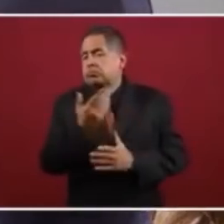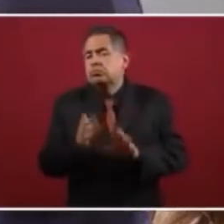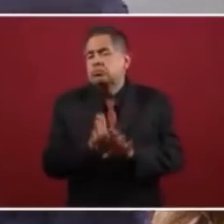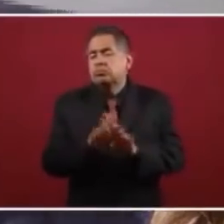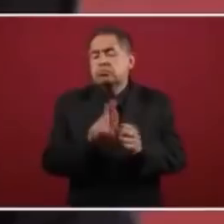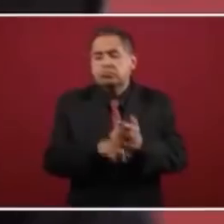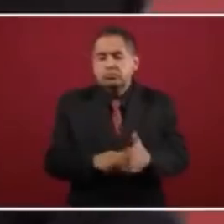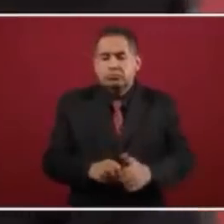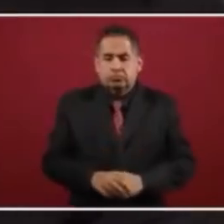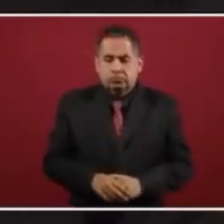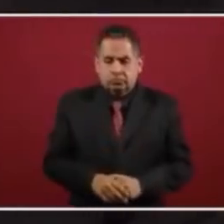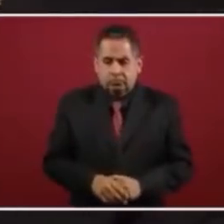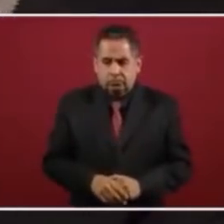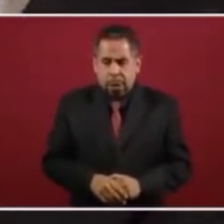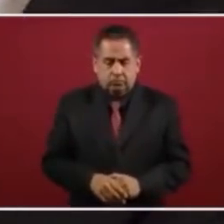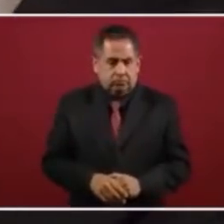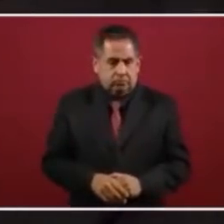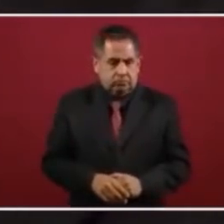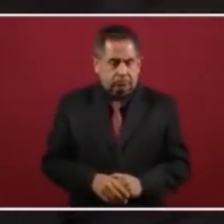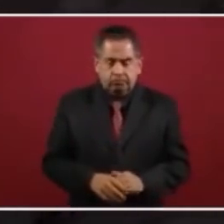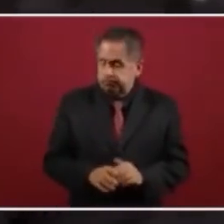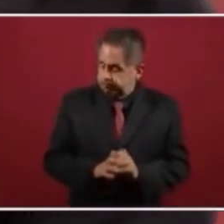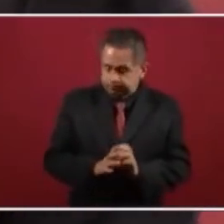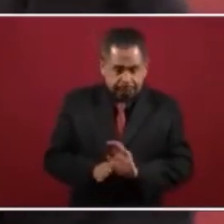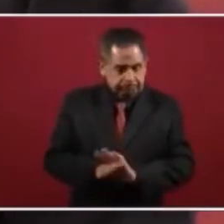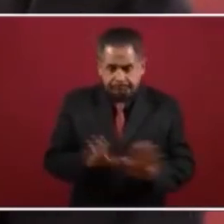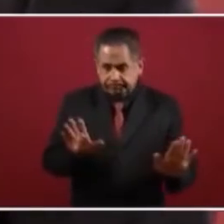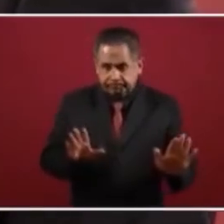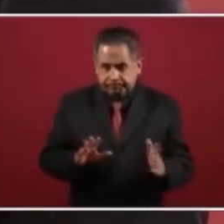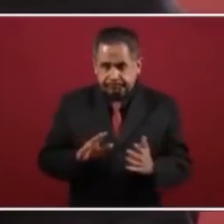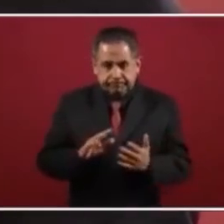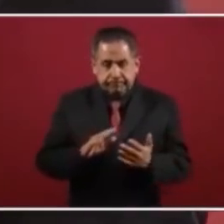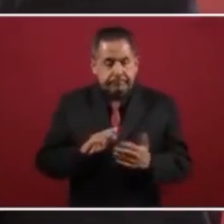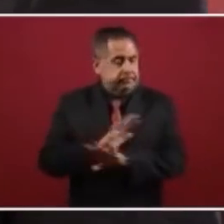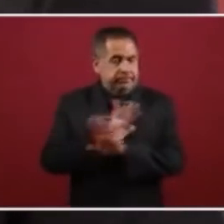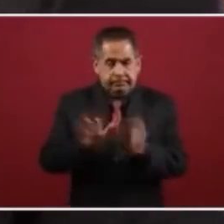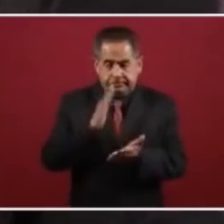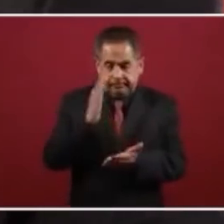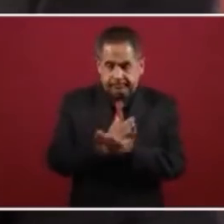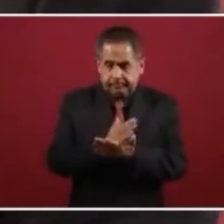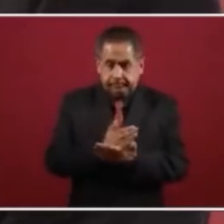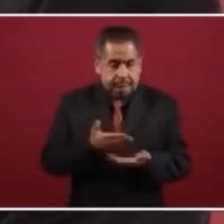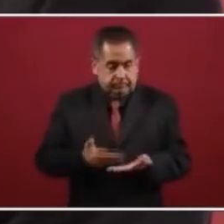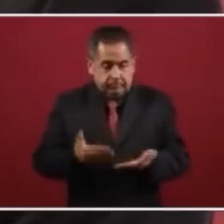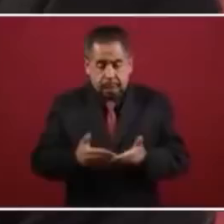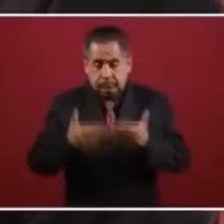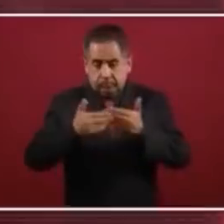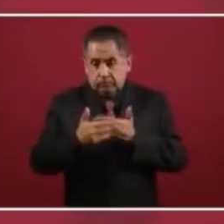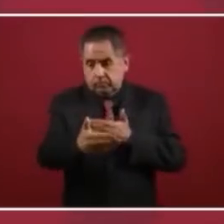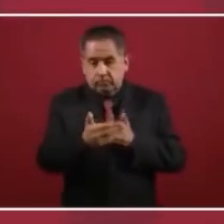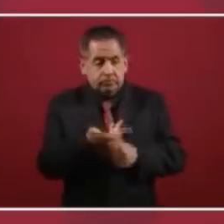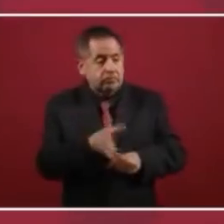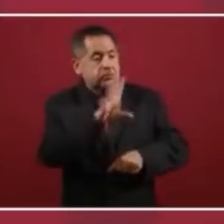Bueno, ya no va a haber otra lista porque ya no hay condonación de